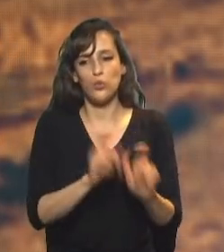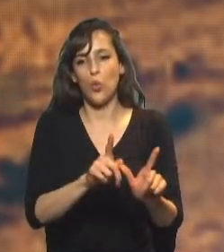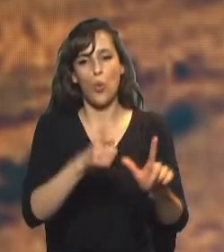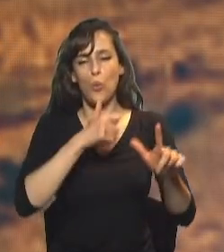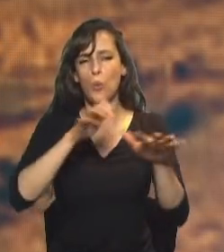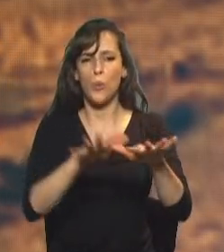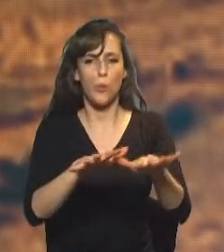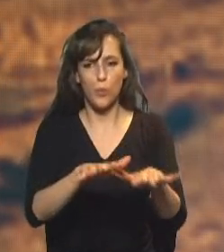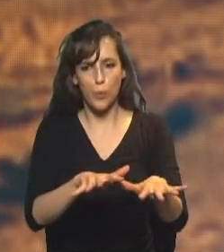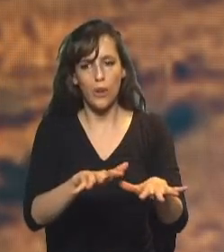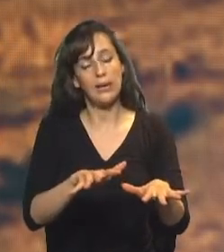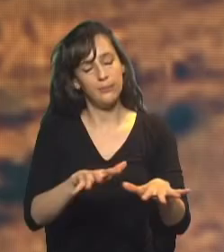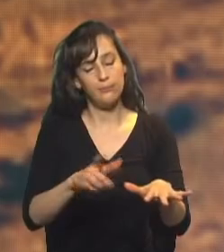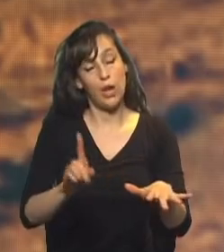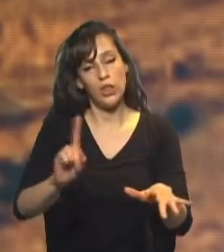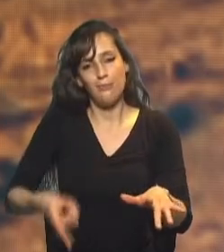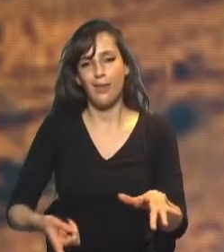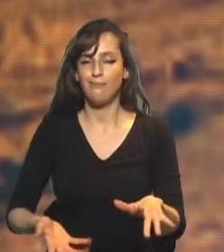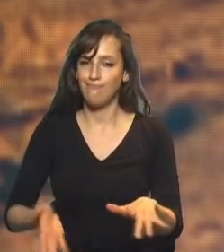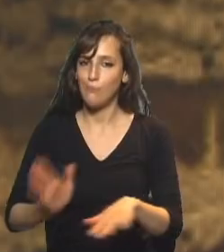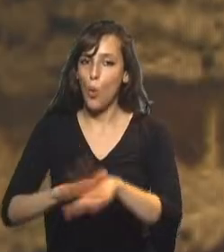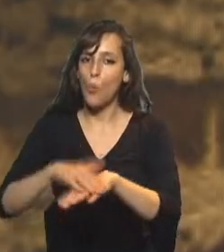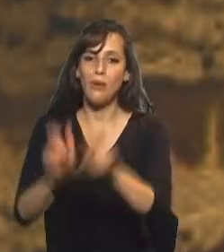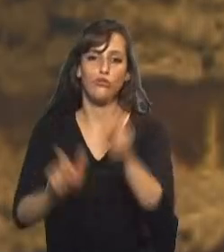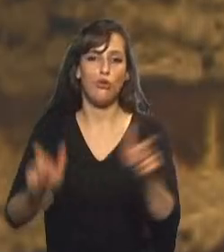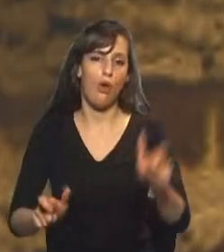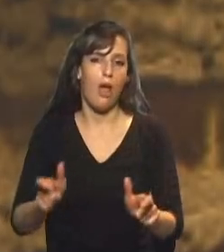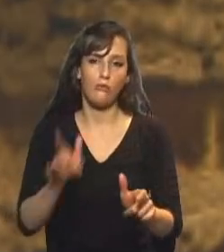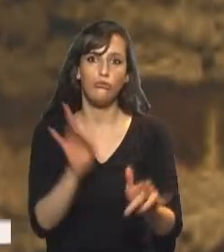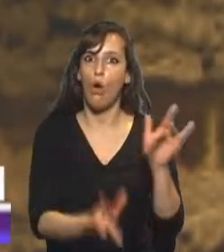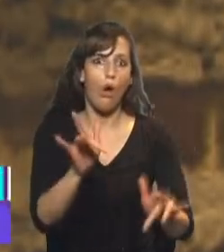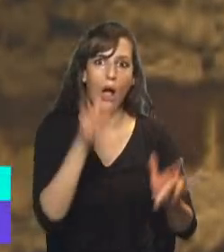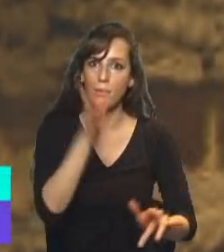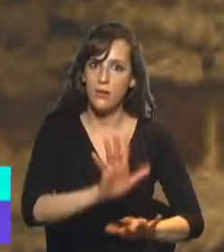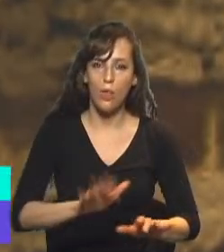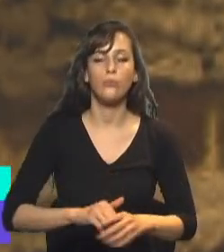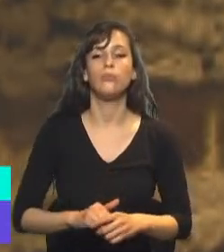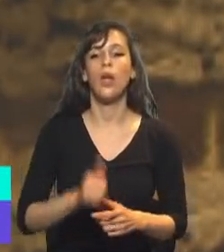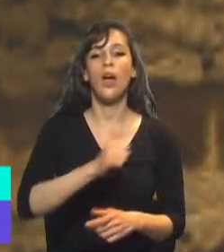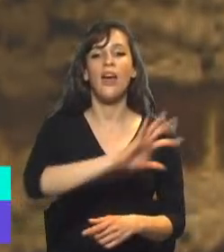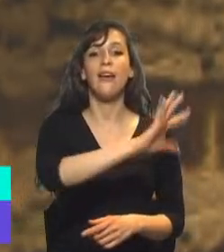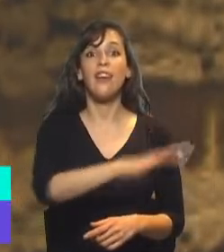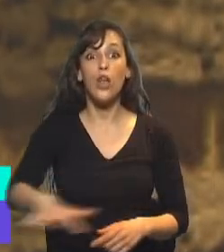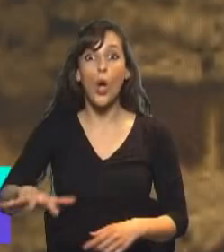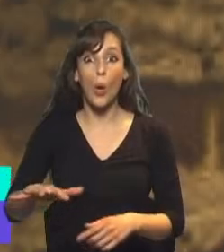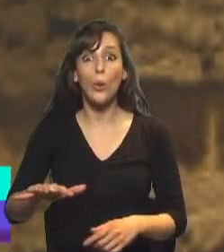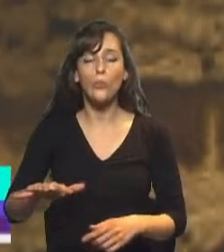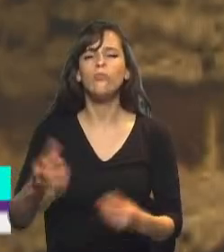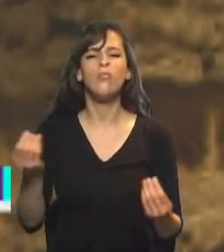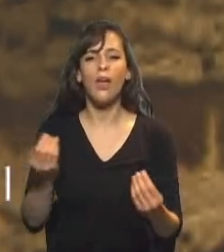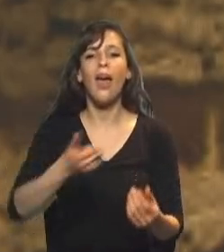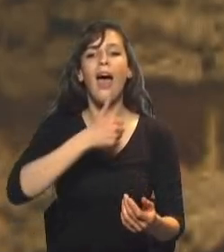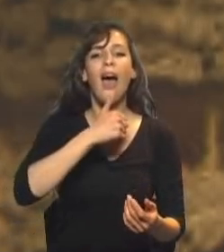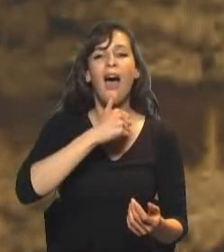pero también hay mucho de lo que hacemos o no hacemos. Totalmente. Los ríos están vivos. O sea, la idea de que nosotros los pensamos como agua